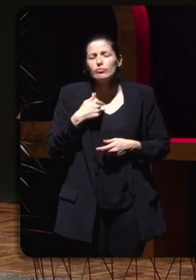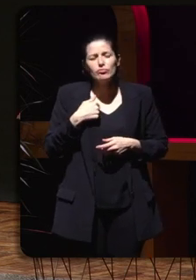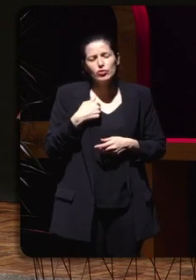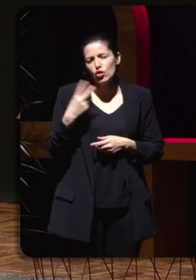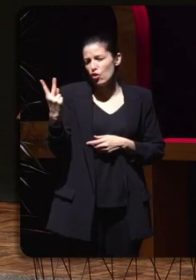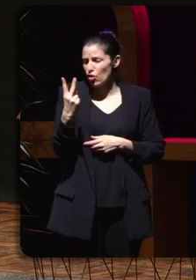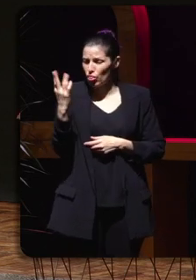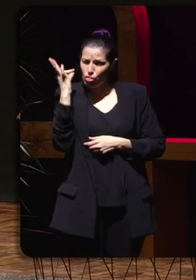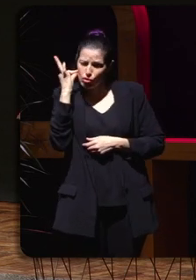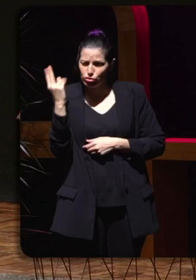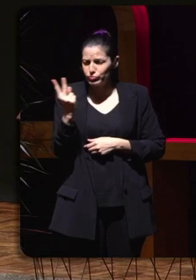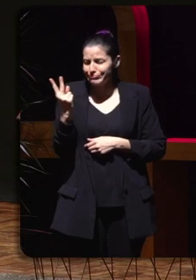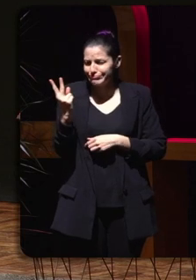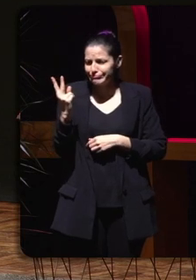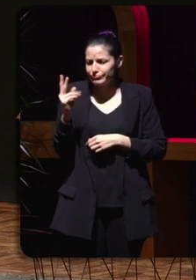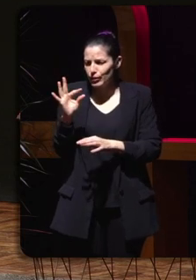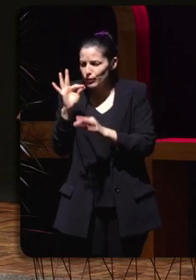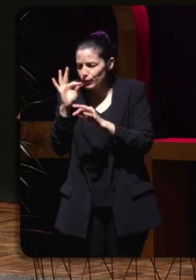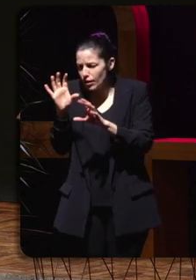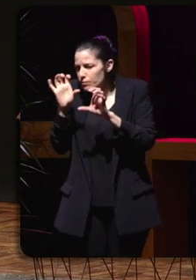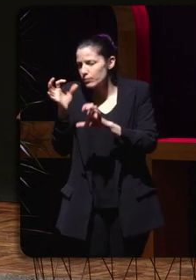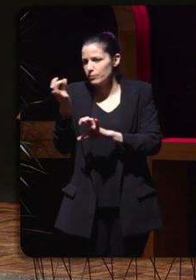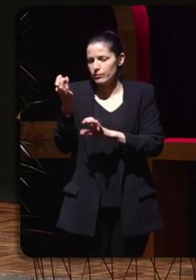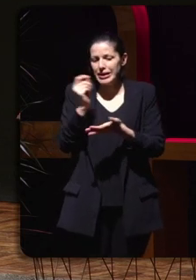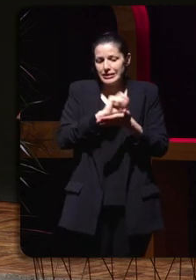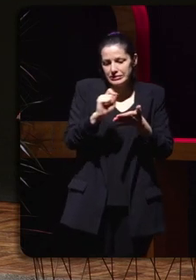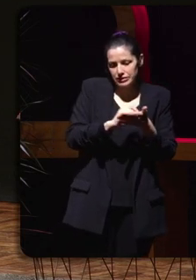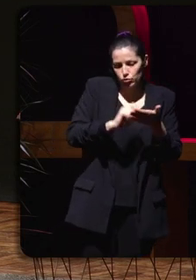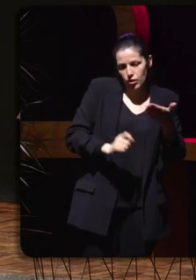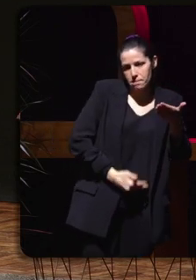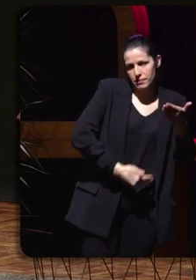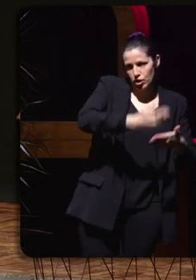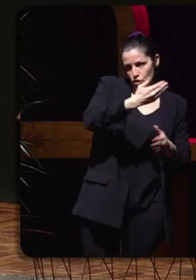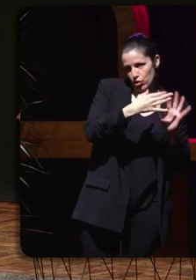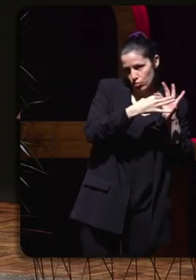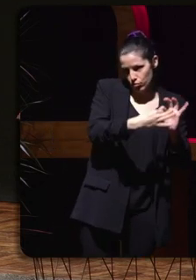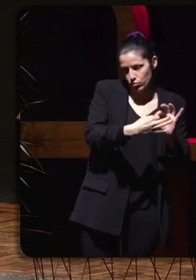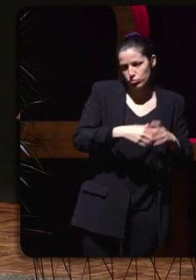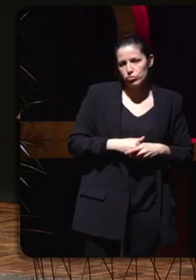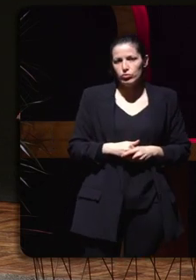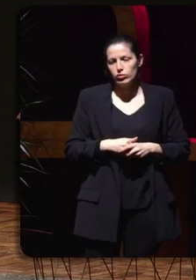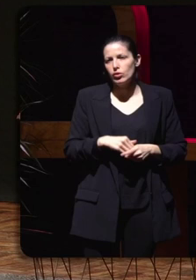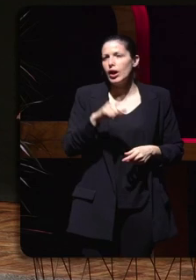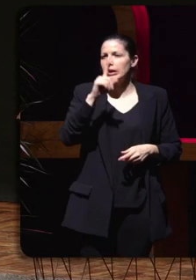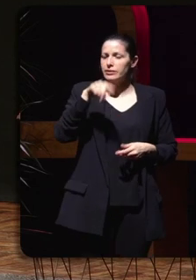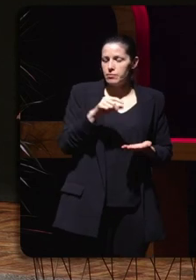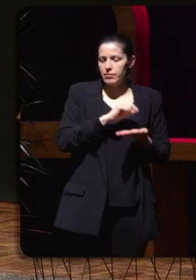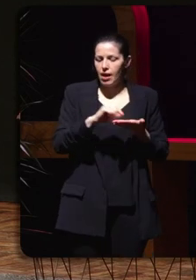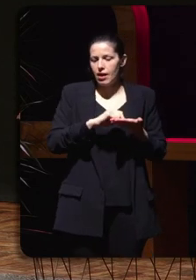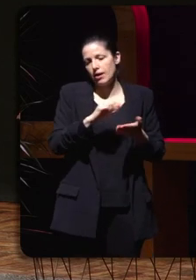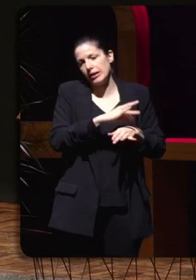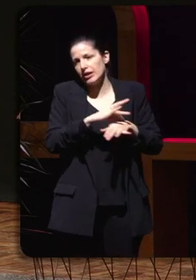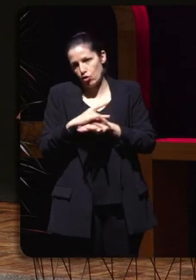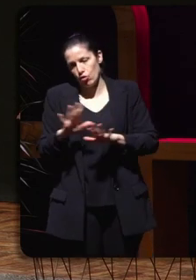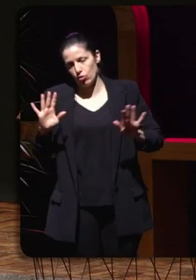me parece fundamental a la hora de afrontar la escritura sobre todo la escritura en periódicos y bueno en el guión también pero en el guión se